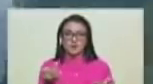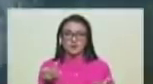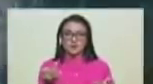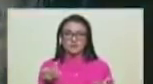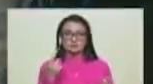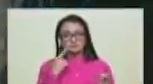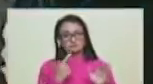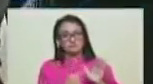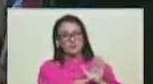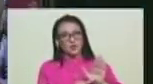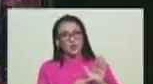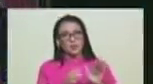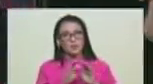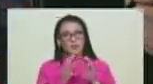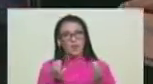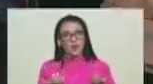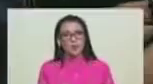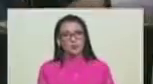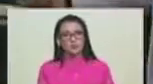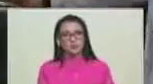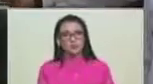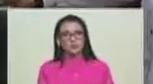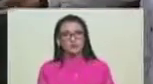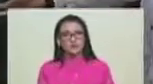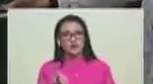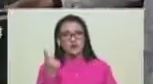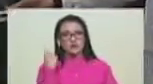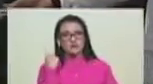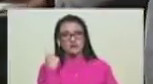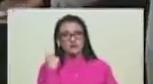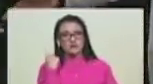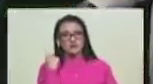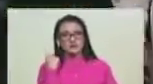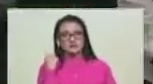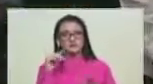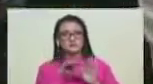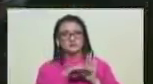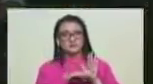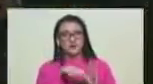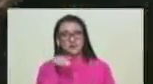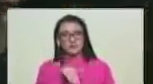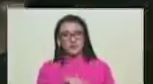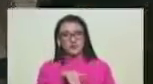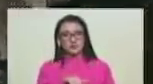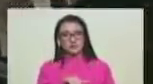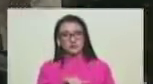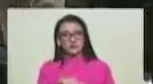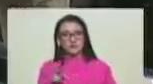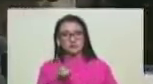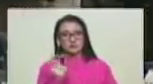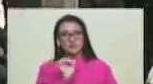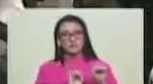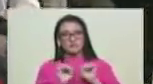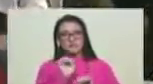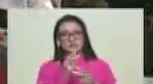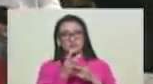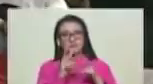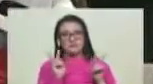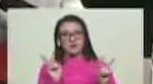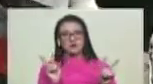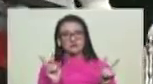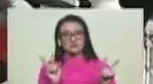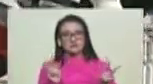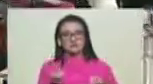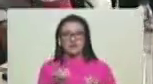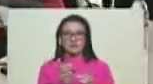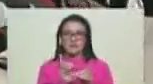demostró al mundo entero Venezuela el día de ayer con ese ejercicio de soberanía, que en Venezuela se defiende la paz y se garantiza